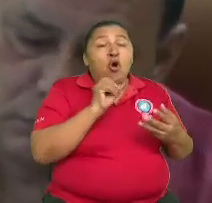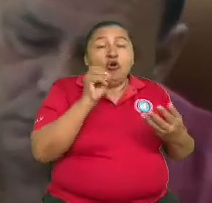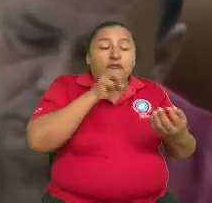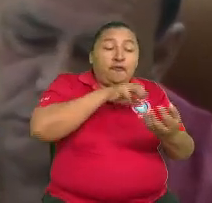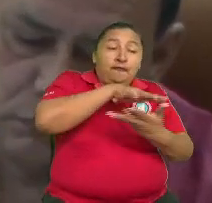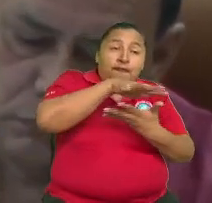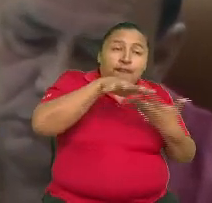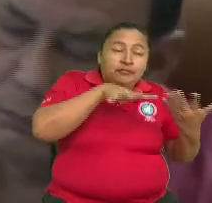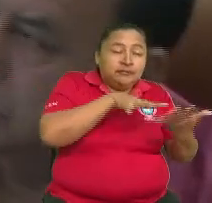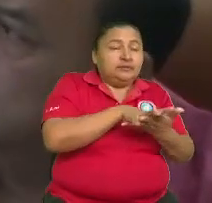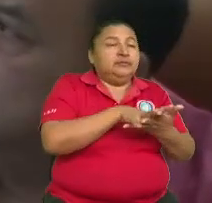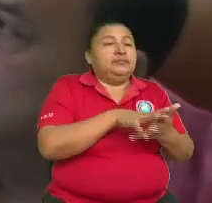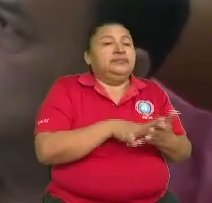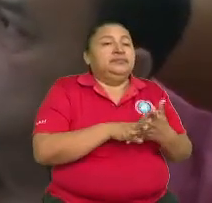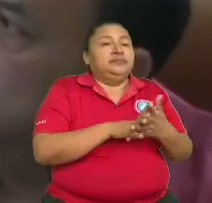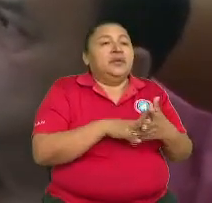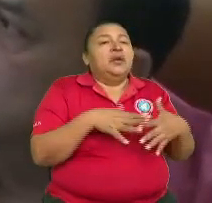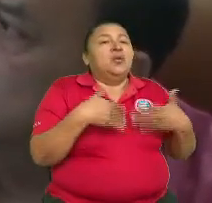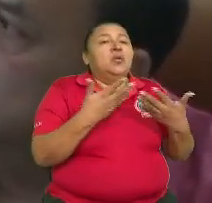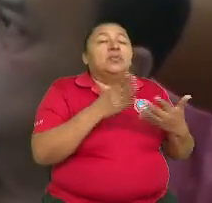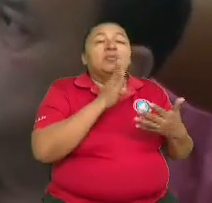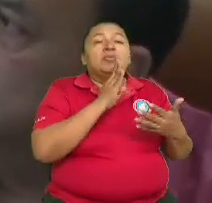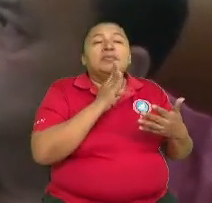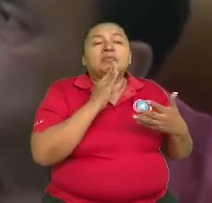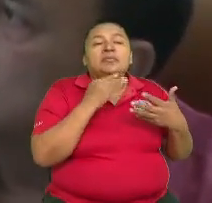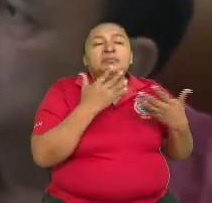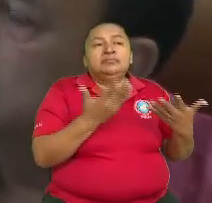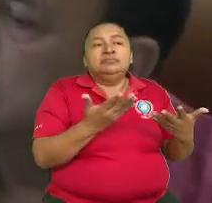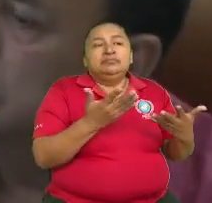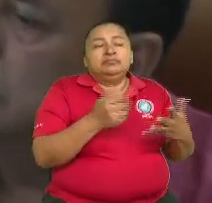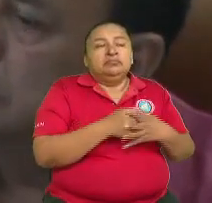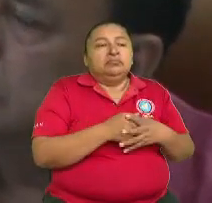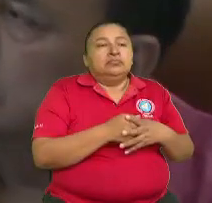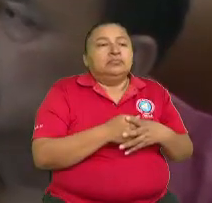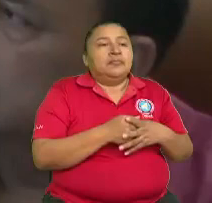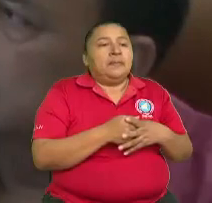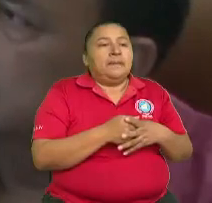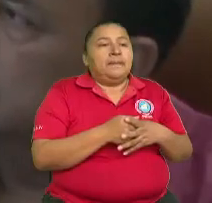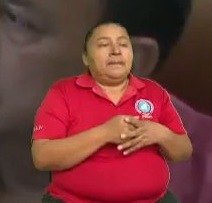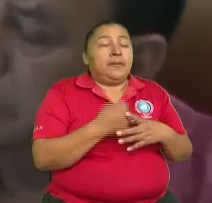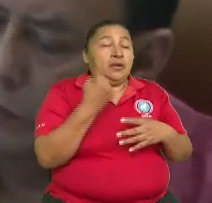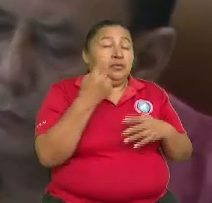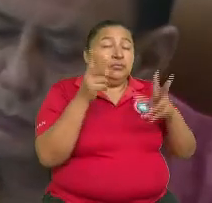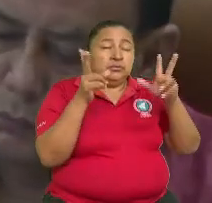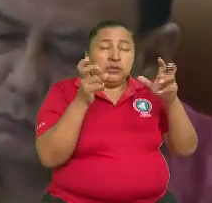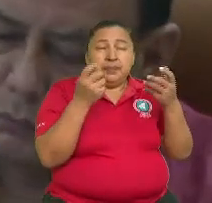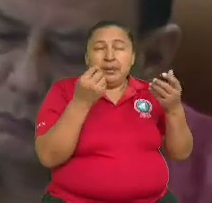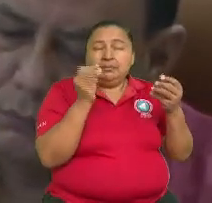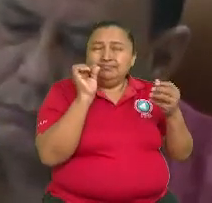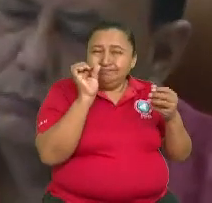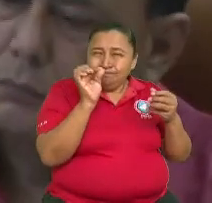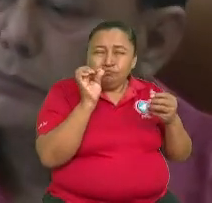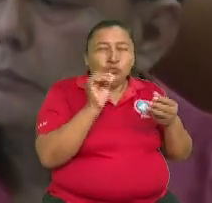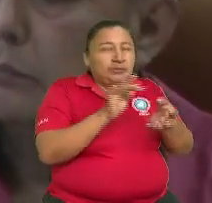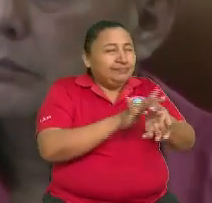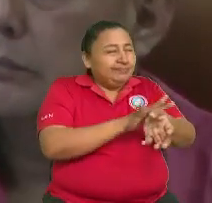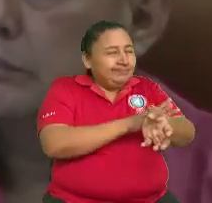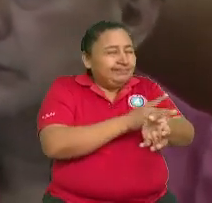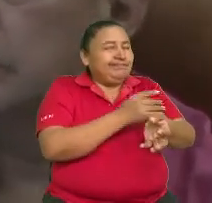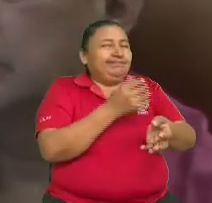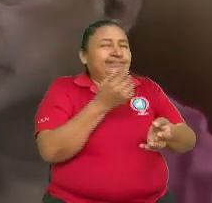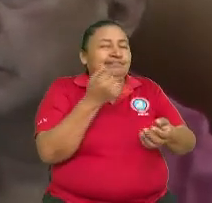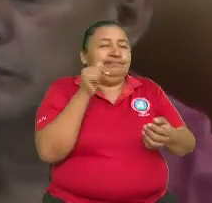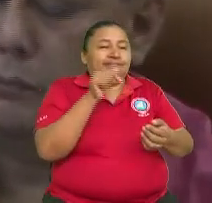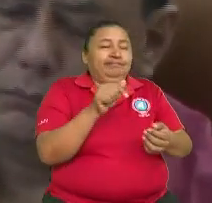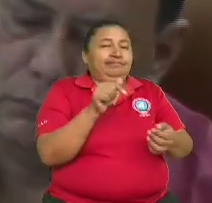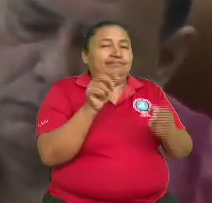confundir cuando hablamos de un tema tan sensible